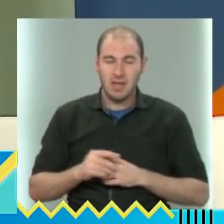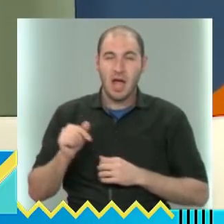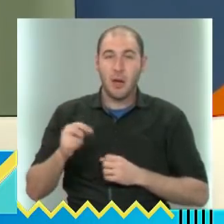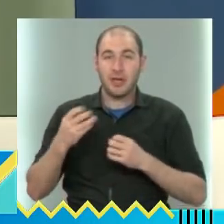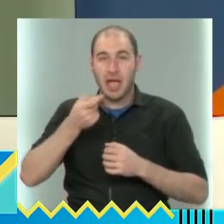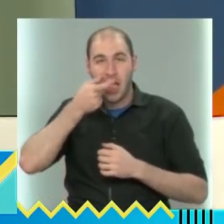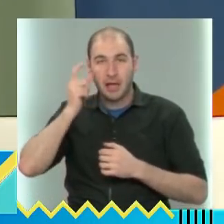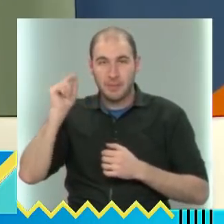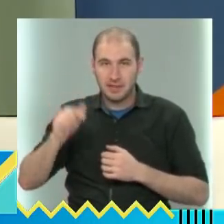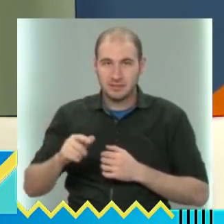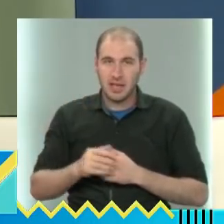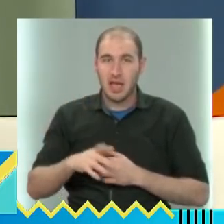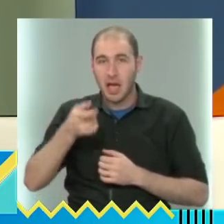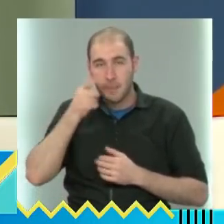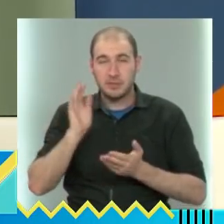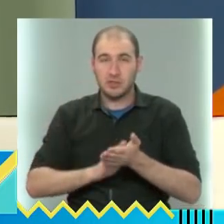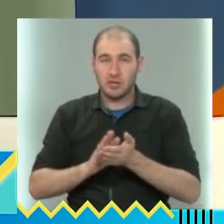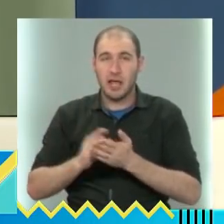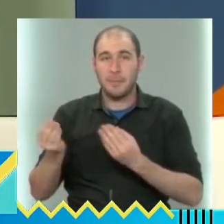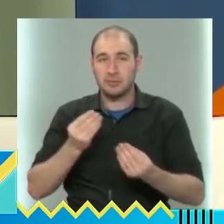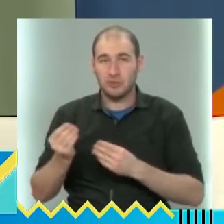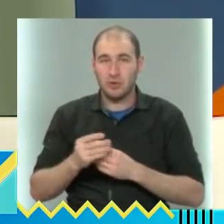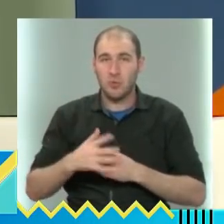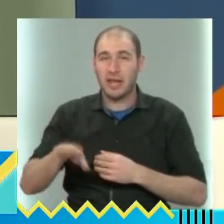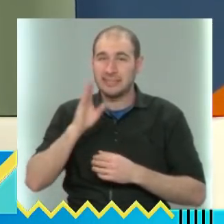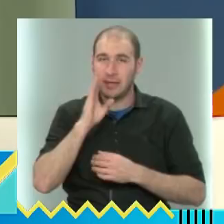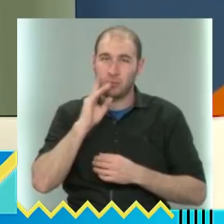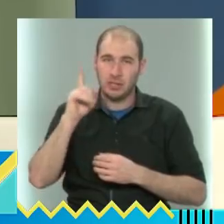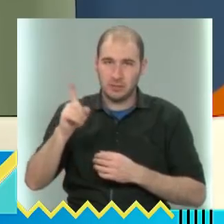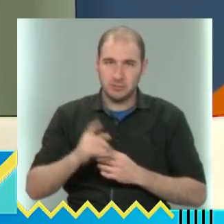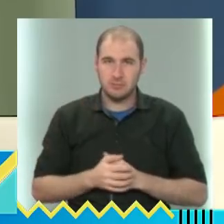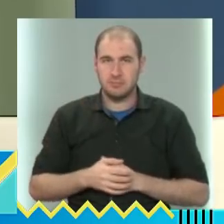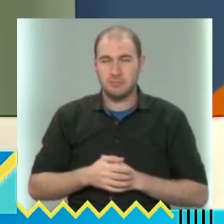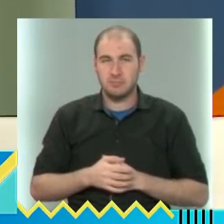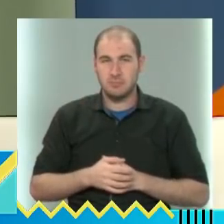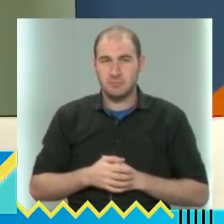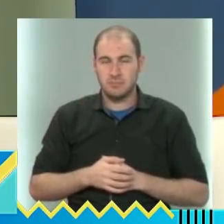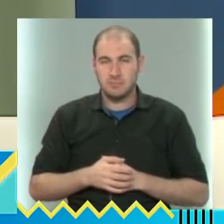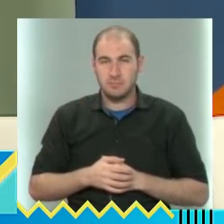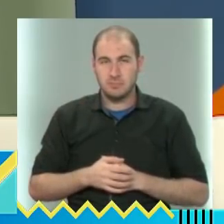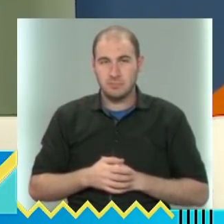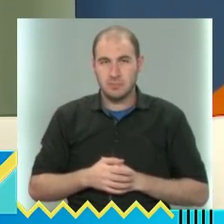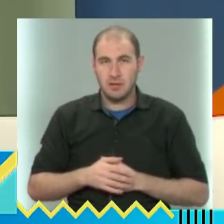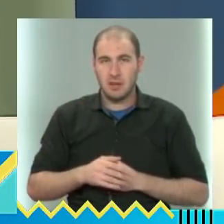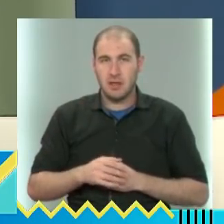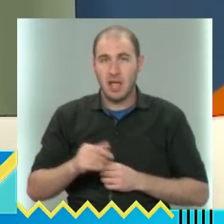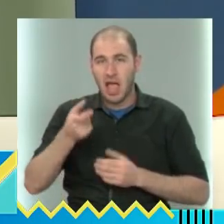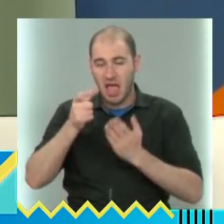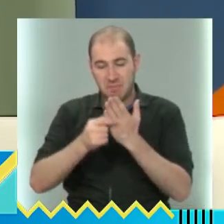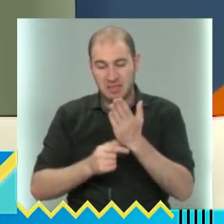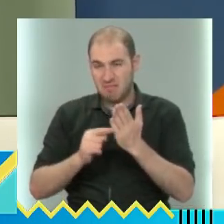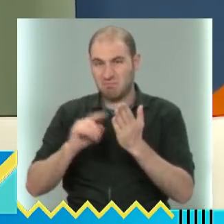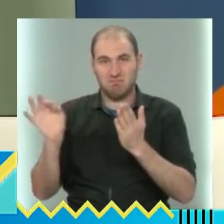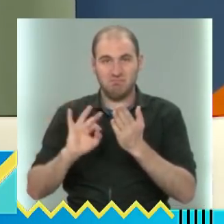de la experiencia concreta de lo que ha ocurrido en los propios Estados Unidos. ¿Sí? De hecho, en ninguna parte del expediente